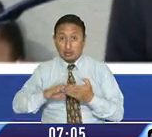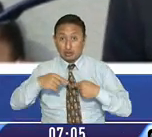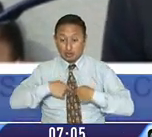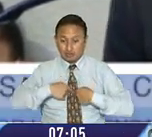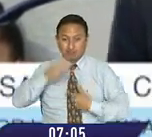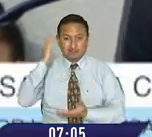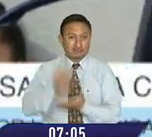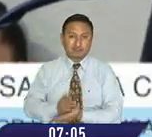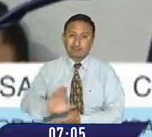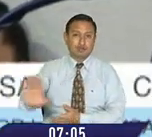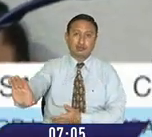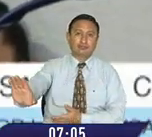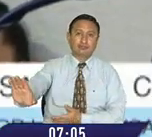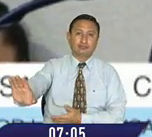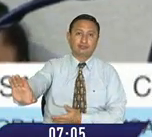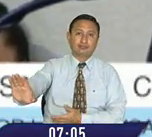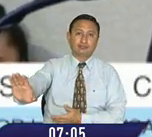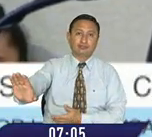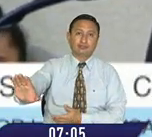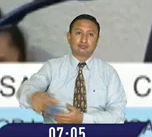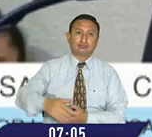a permitir.